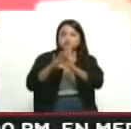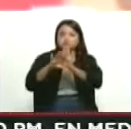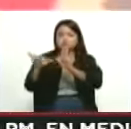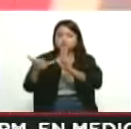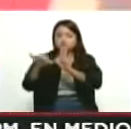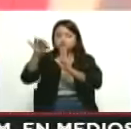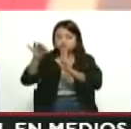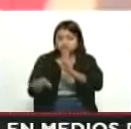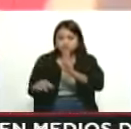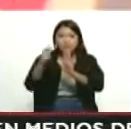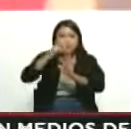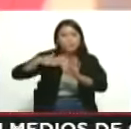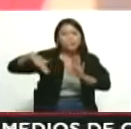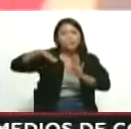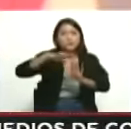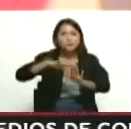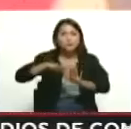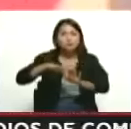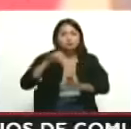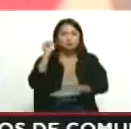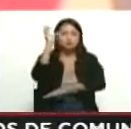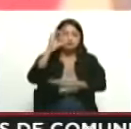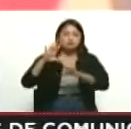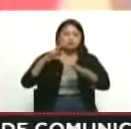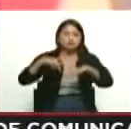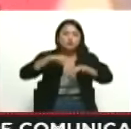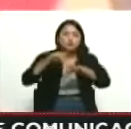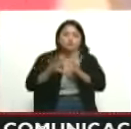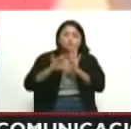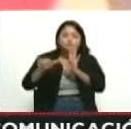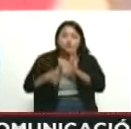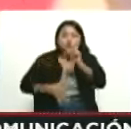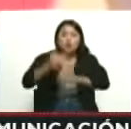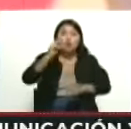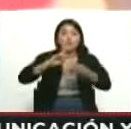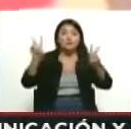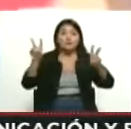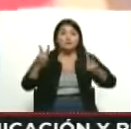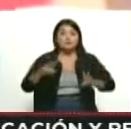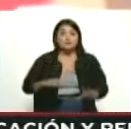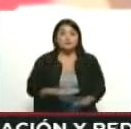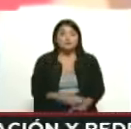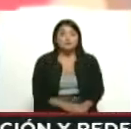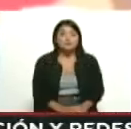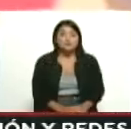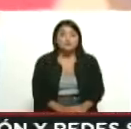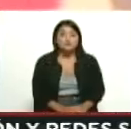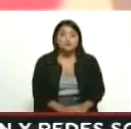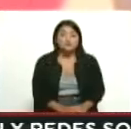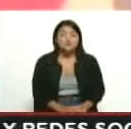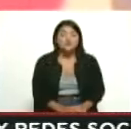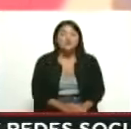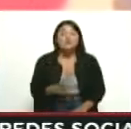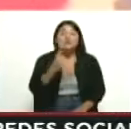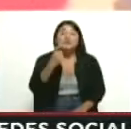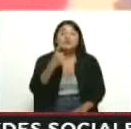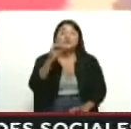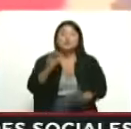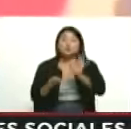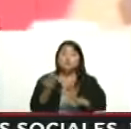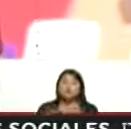originario. Fuimos a una Asamblea Nacional Constituyente y la paz se hizo, pero falta la justicia